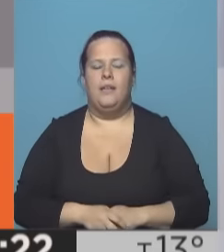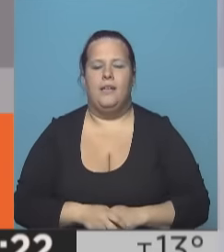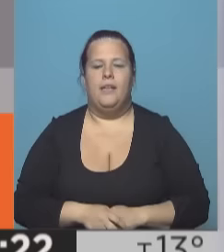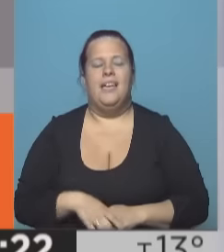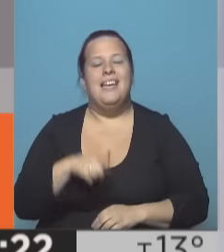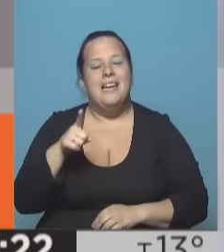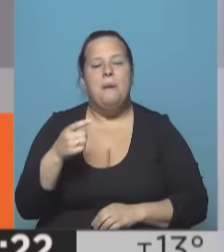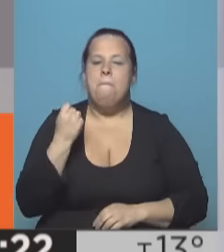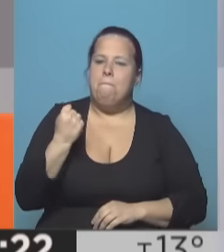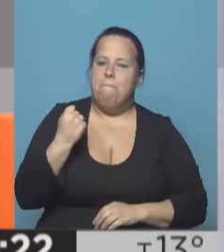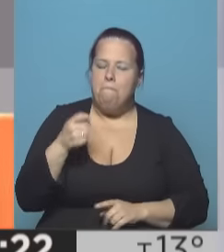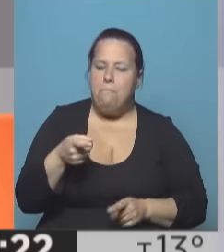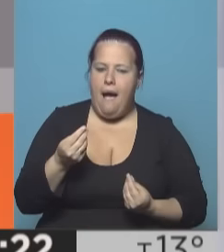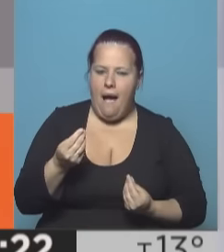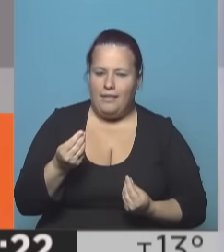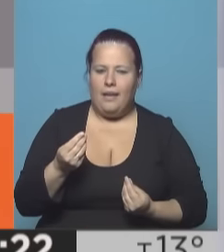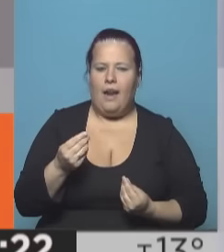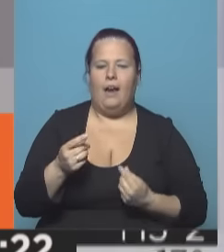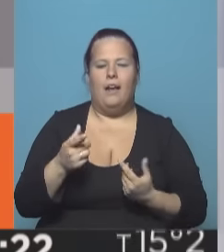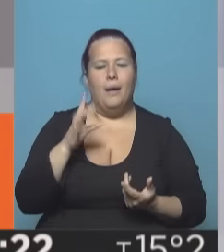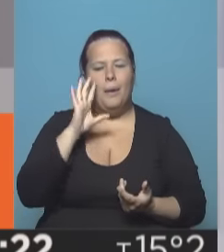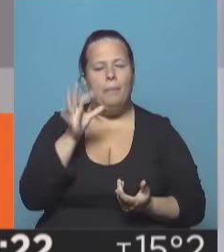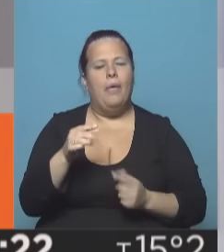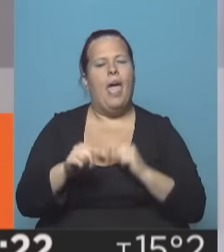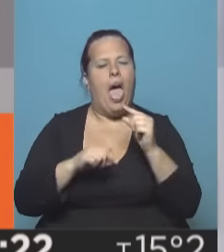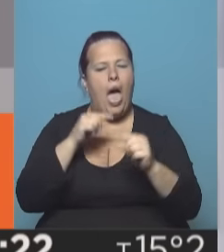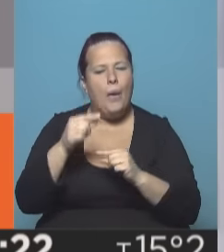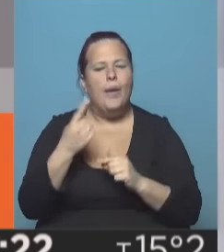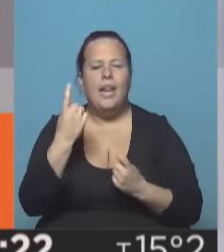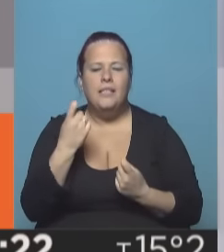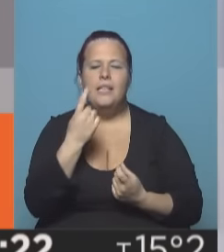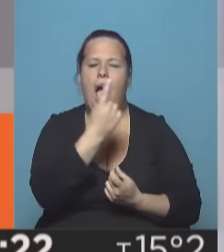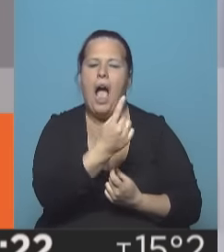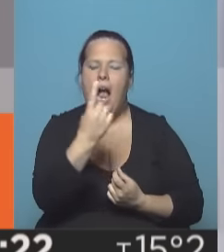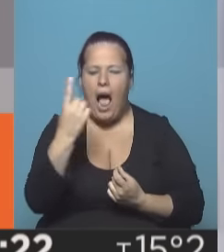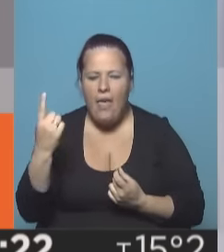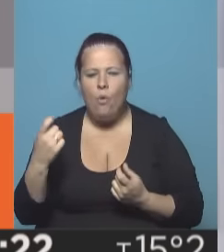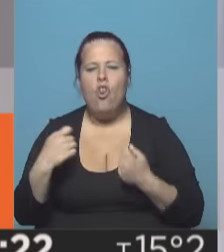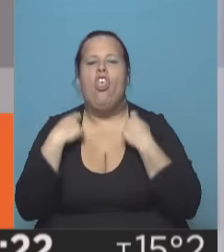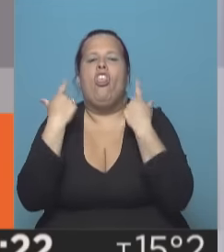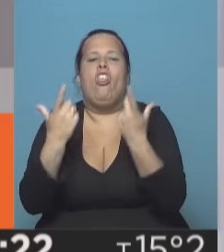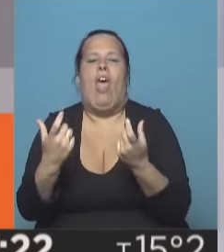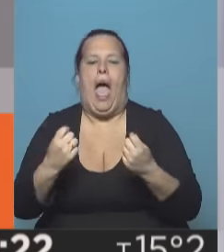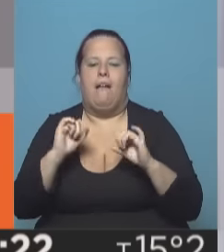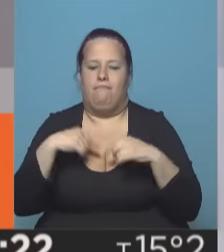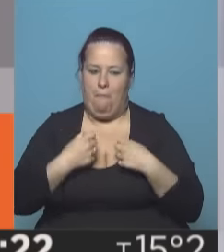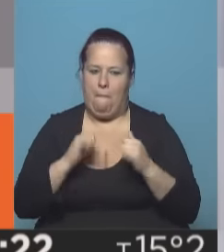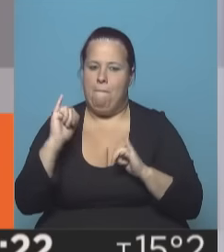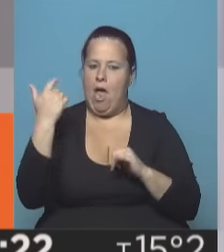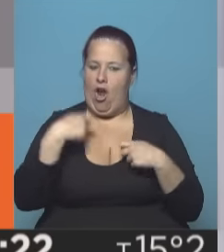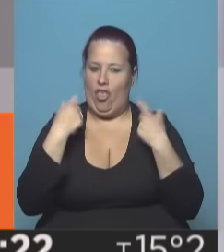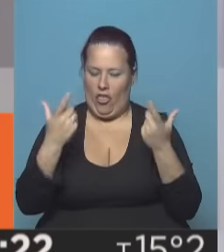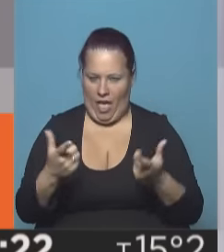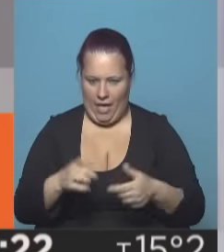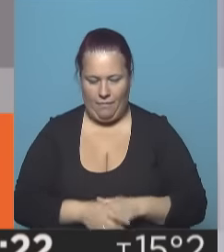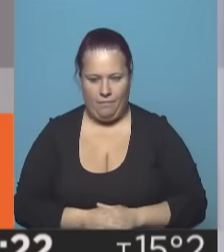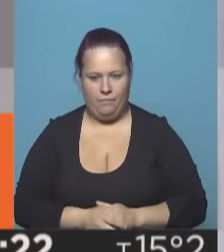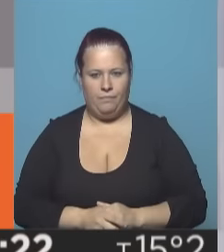Esa patria que necesita que cada uno de nosotros le entreguemos lo mejor de nosotros mismos.